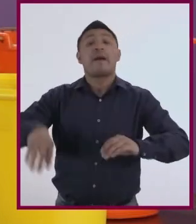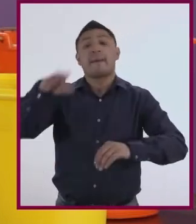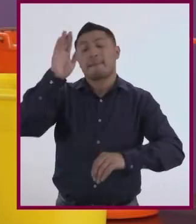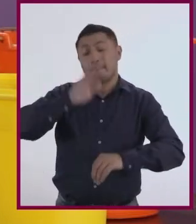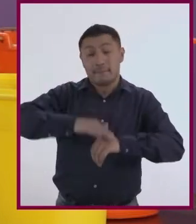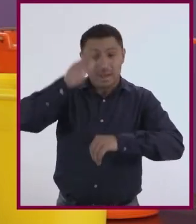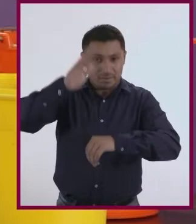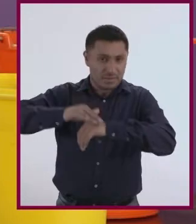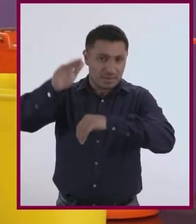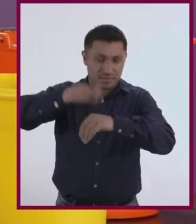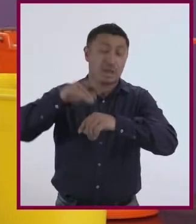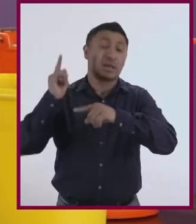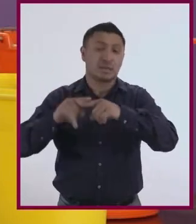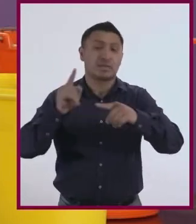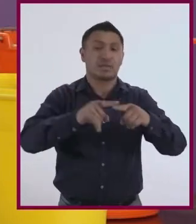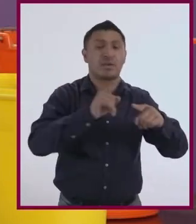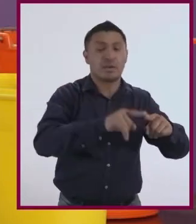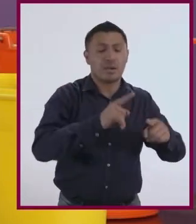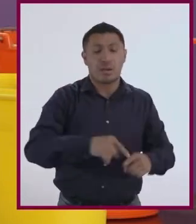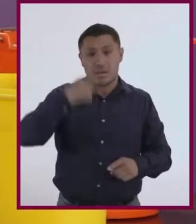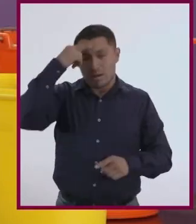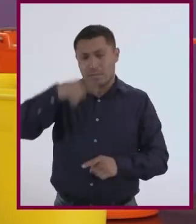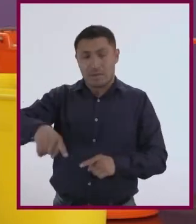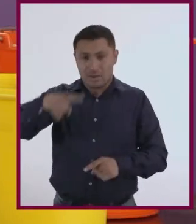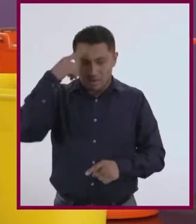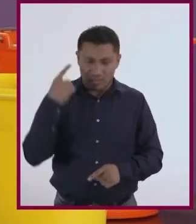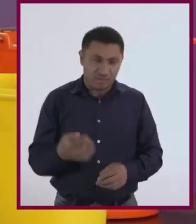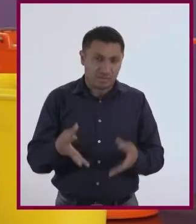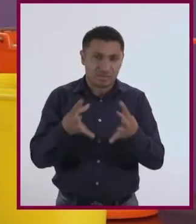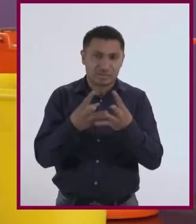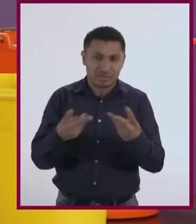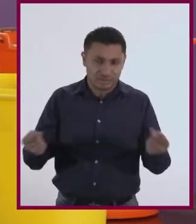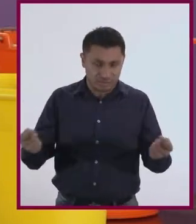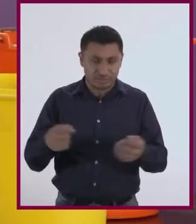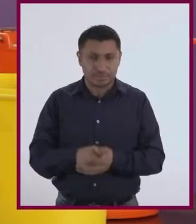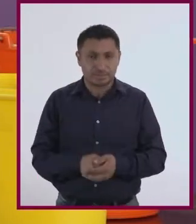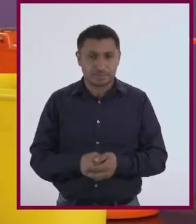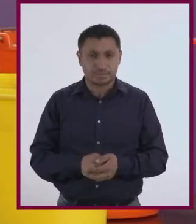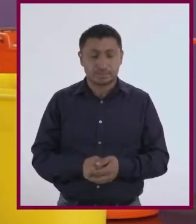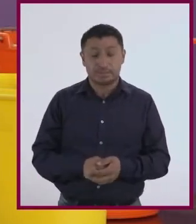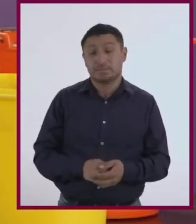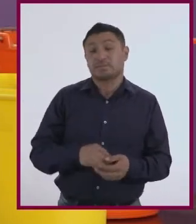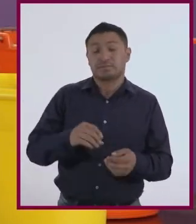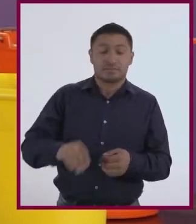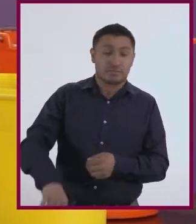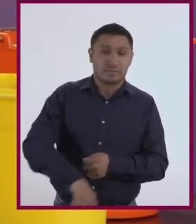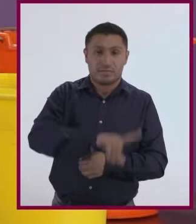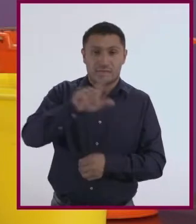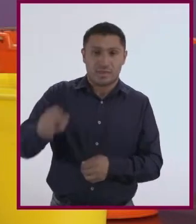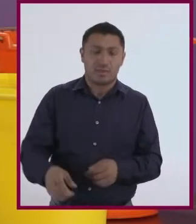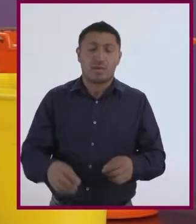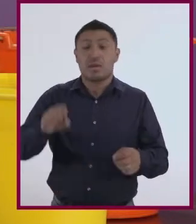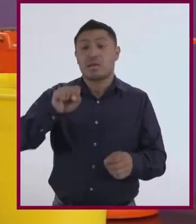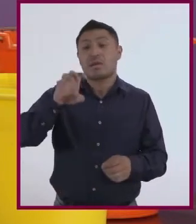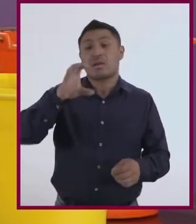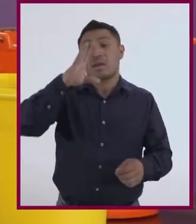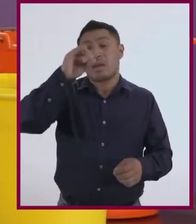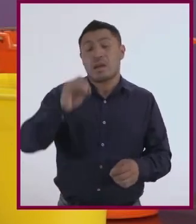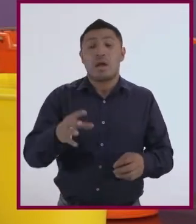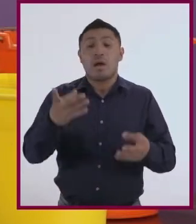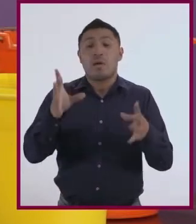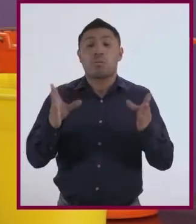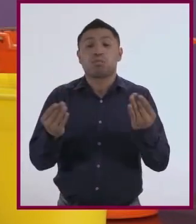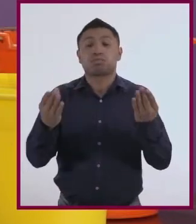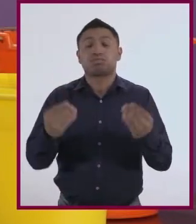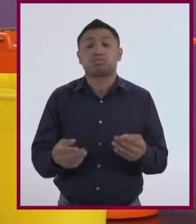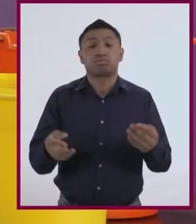materia agregada a la composta para facilitar la fermentación de la materia orgánica. Sigue otra capa de restos secos, seguida de otra